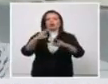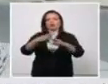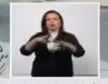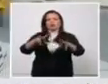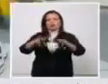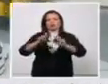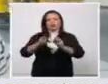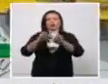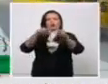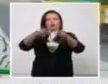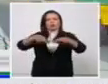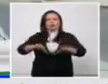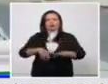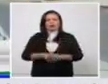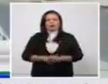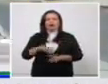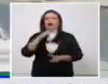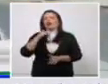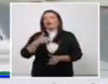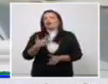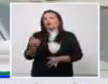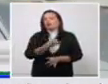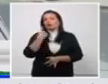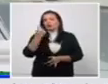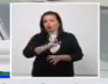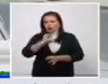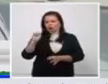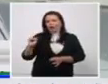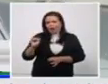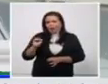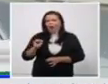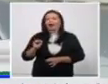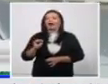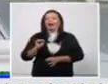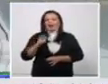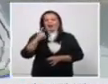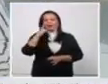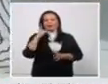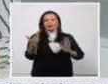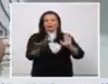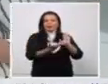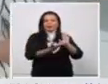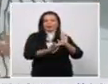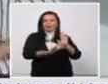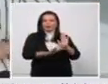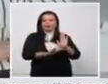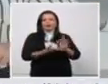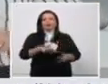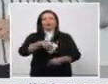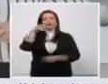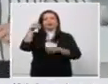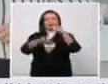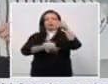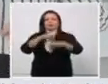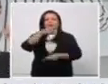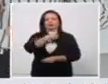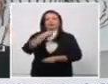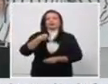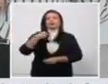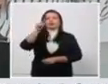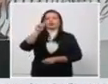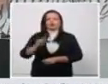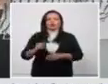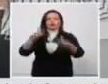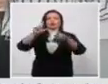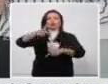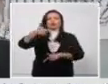sanitarios, ¿cómo lo hemos logrado los tuneros? Me acompaña en este minuto informativo el doctor Gregory Pérez Héctor, quien es su director